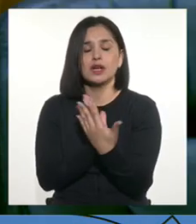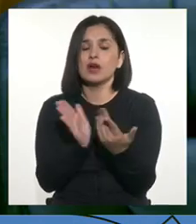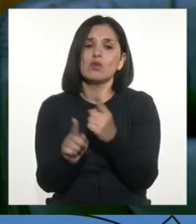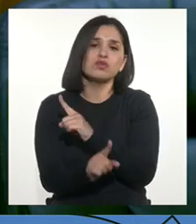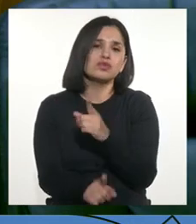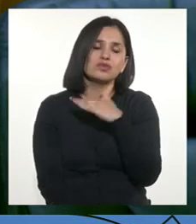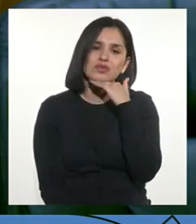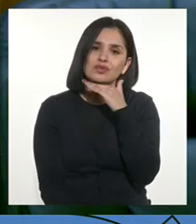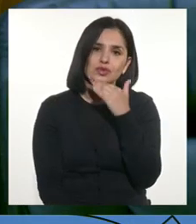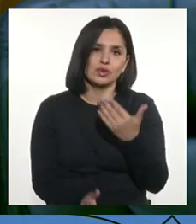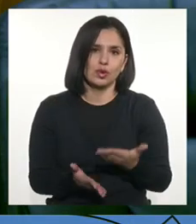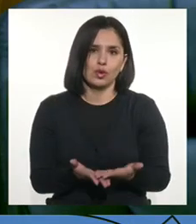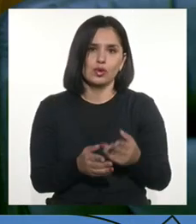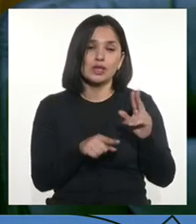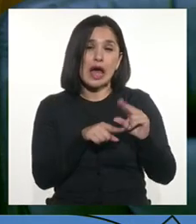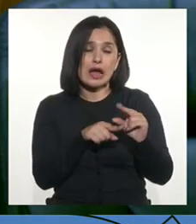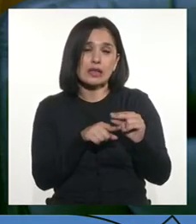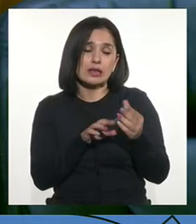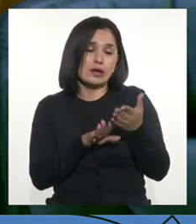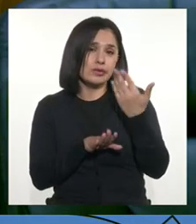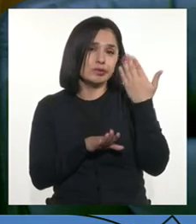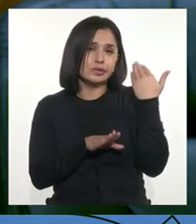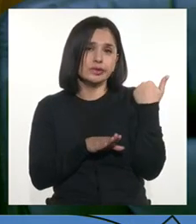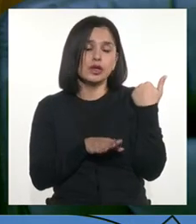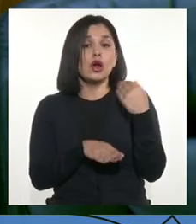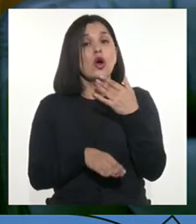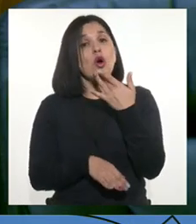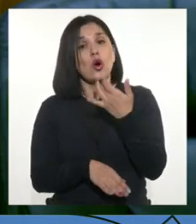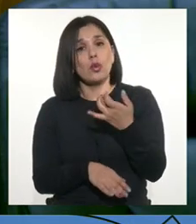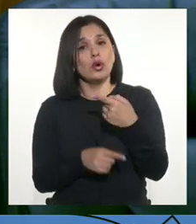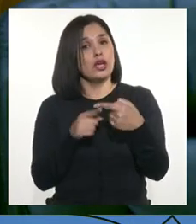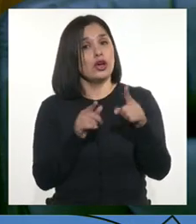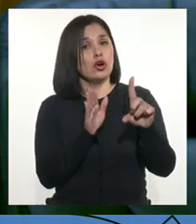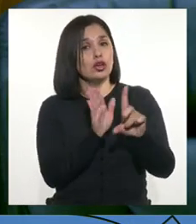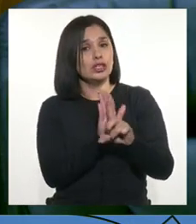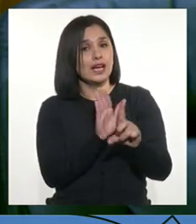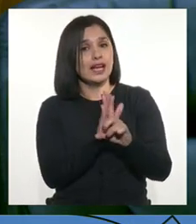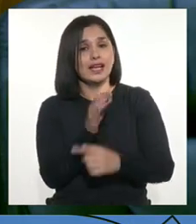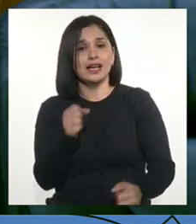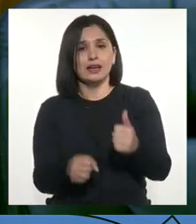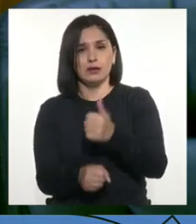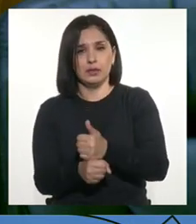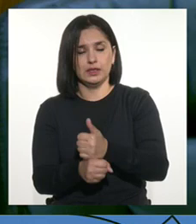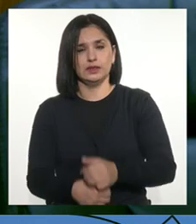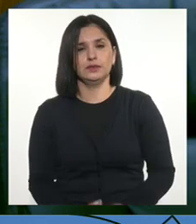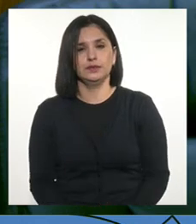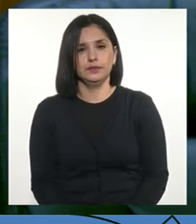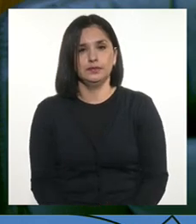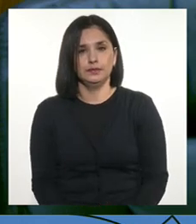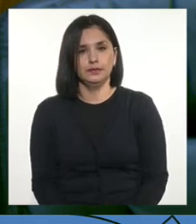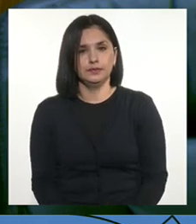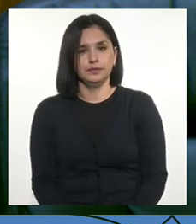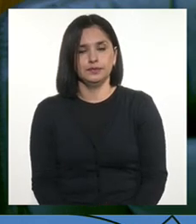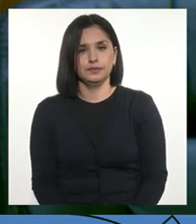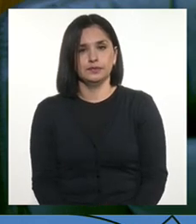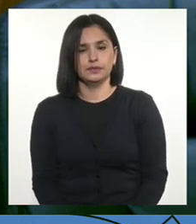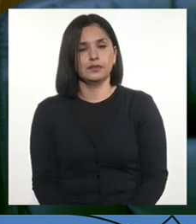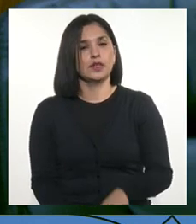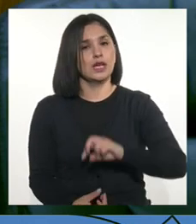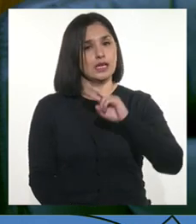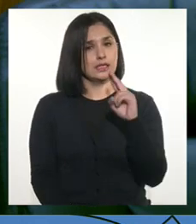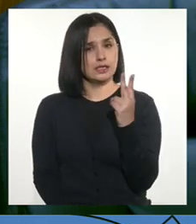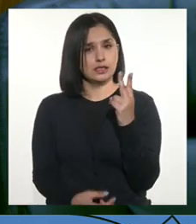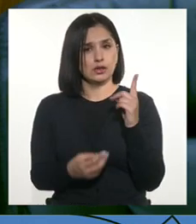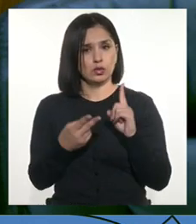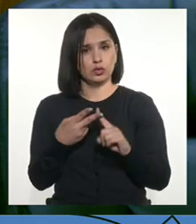en desuso obsoleta o tácitamente derogada por leyes posteriores en segundo